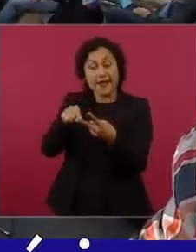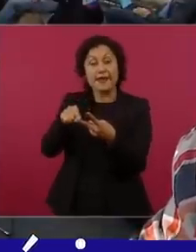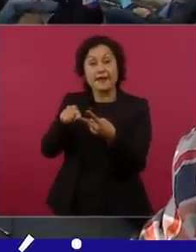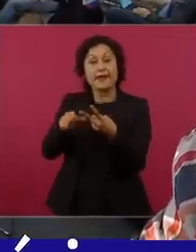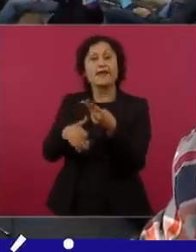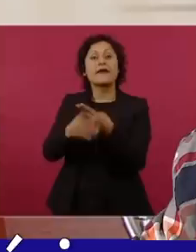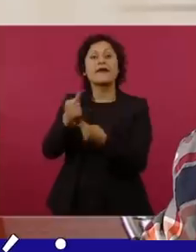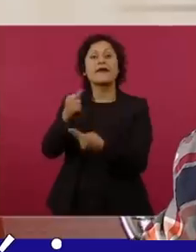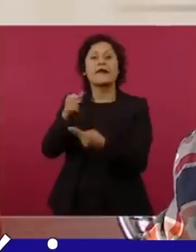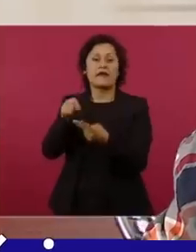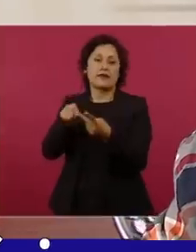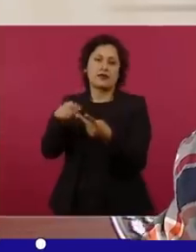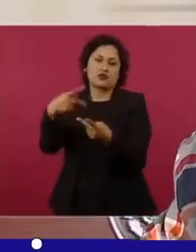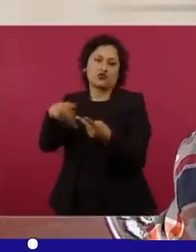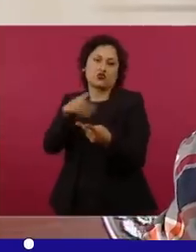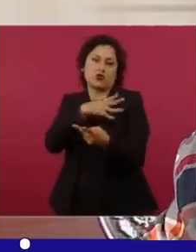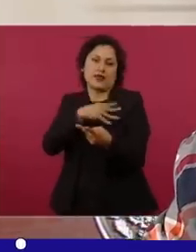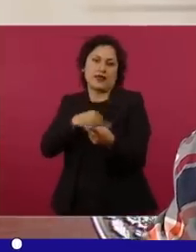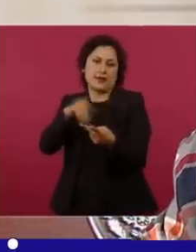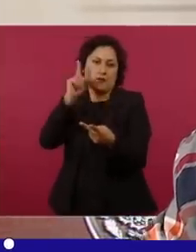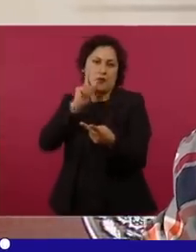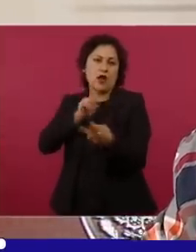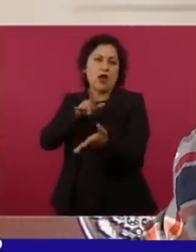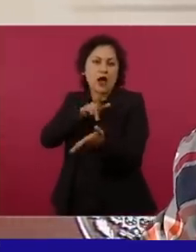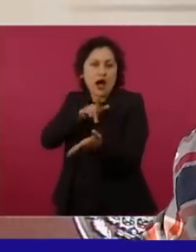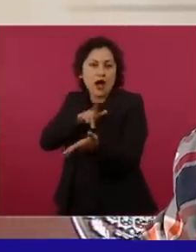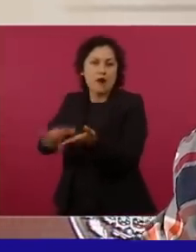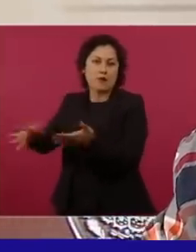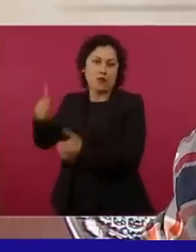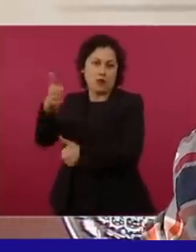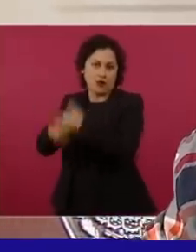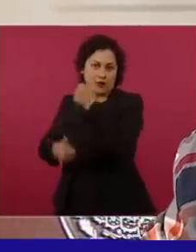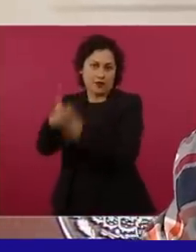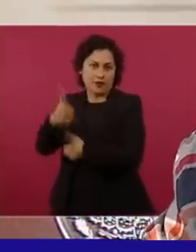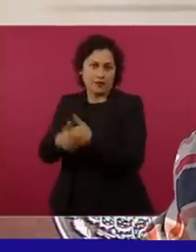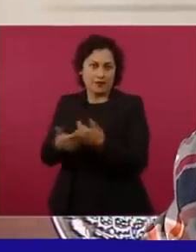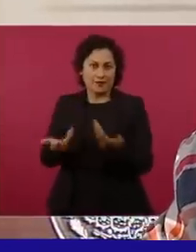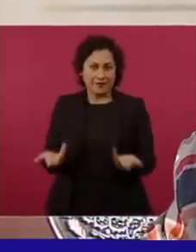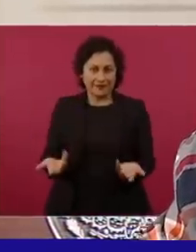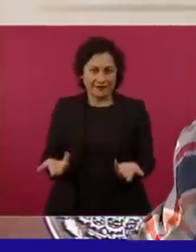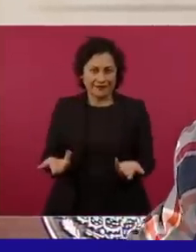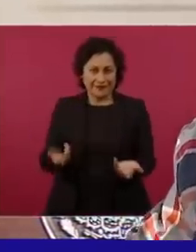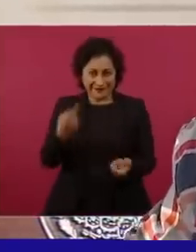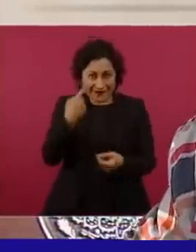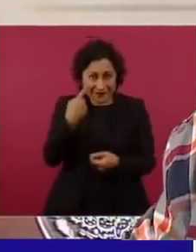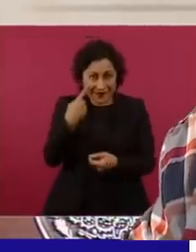a la hija de Fujimori. O sea, para que vean lo consecuente que son,